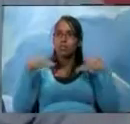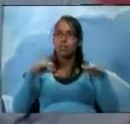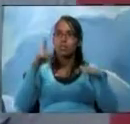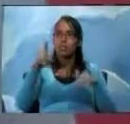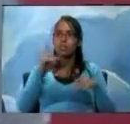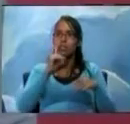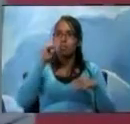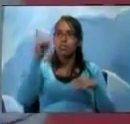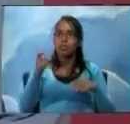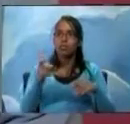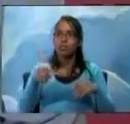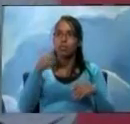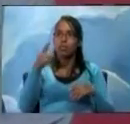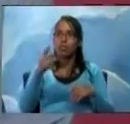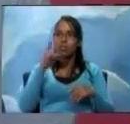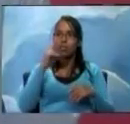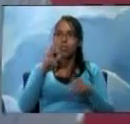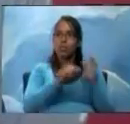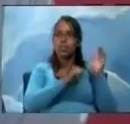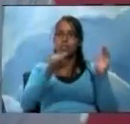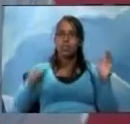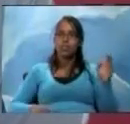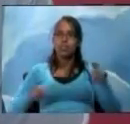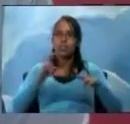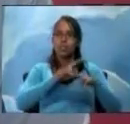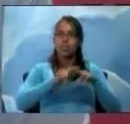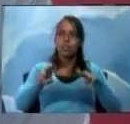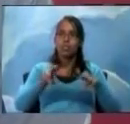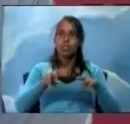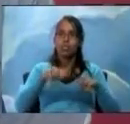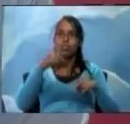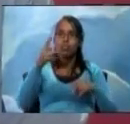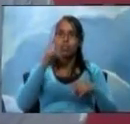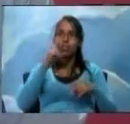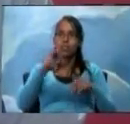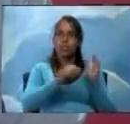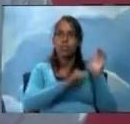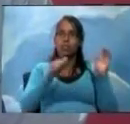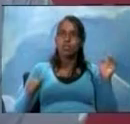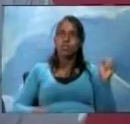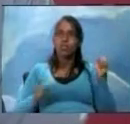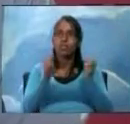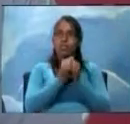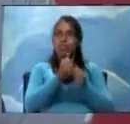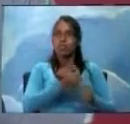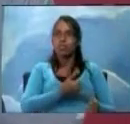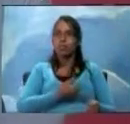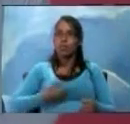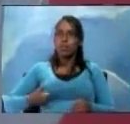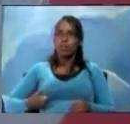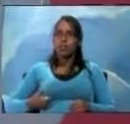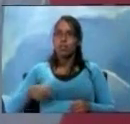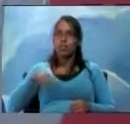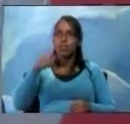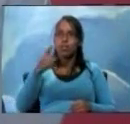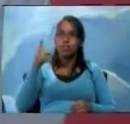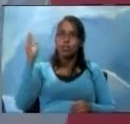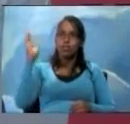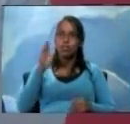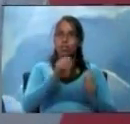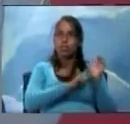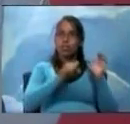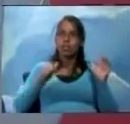preguntará, ¿cuándo vi al Señor desnudo? ¿Cuándo vi al Señor con hambre? ¿Cuándo vi al